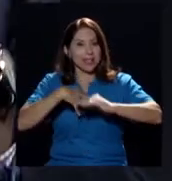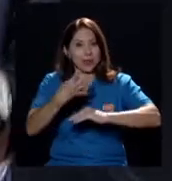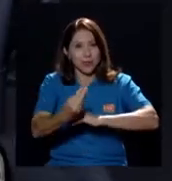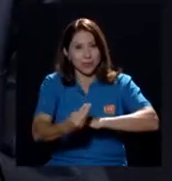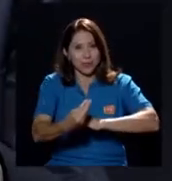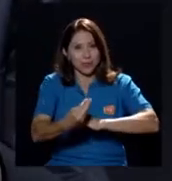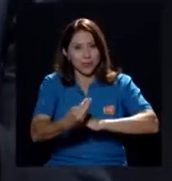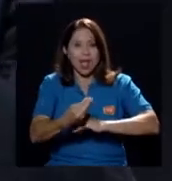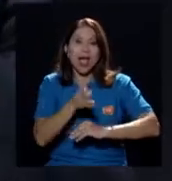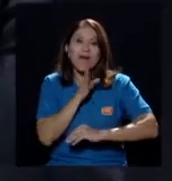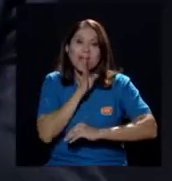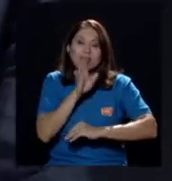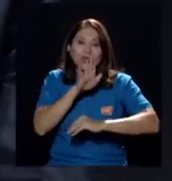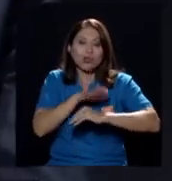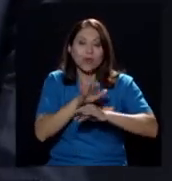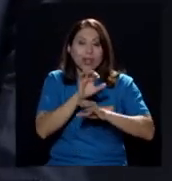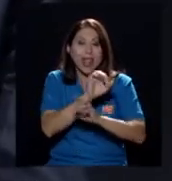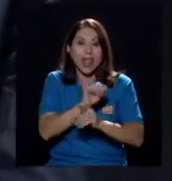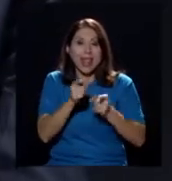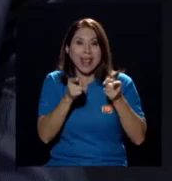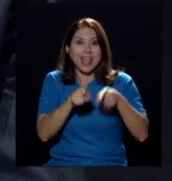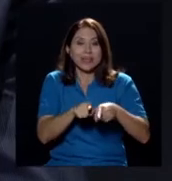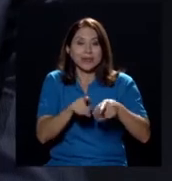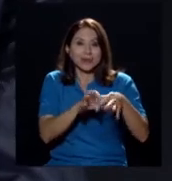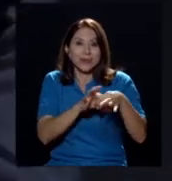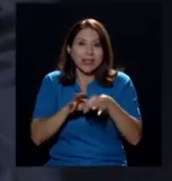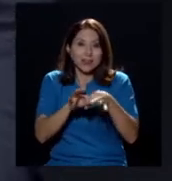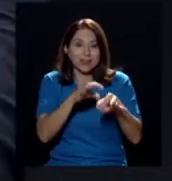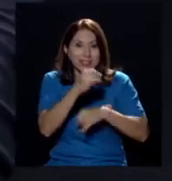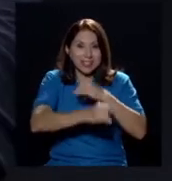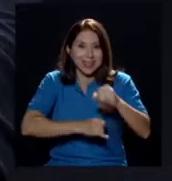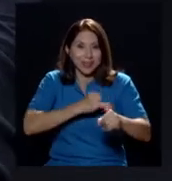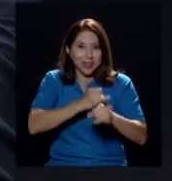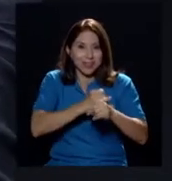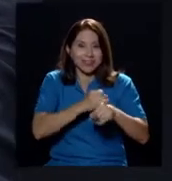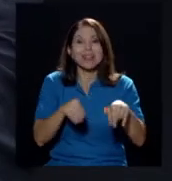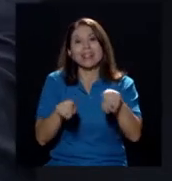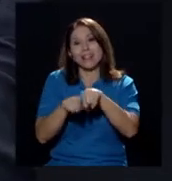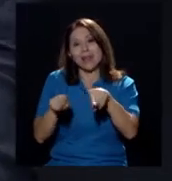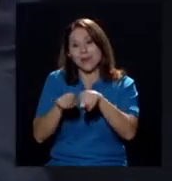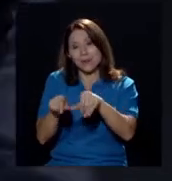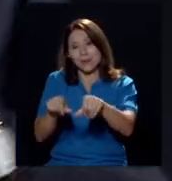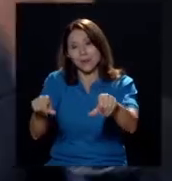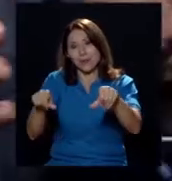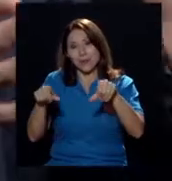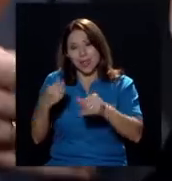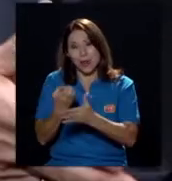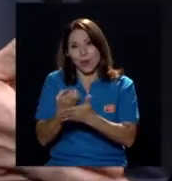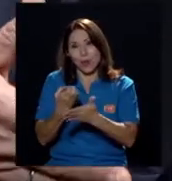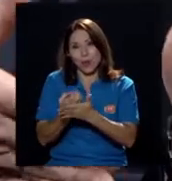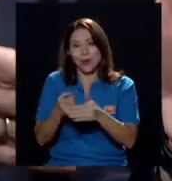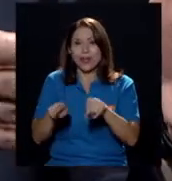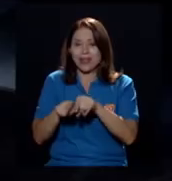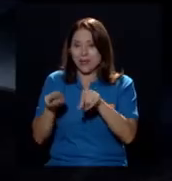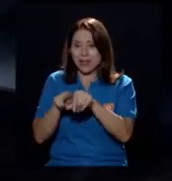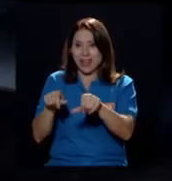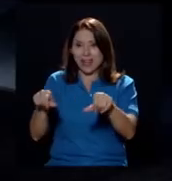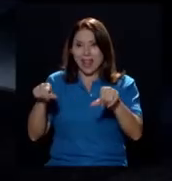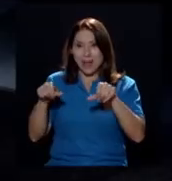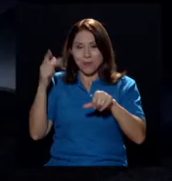hechos tanto de las relaciones internacionales en sí mismas como del ámbito económico y el ámbito político